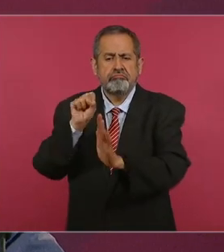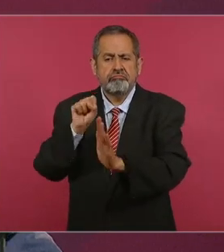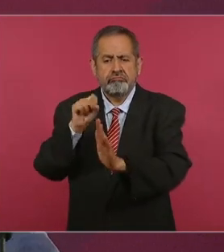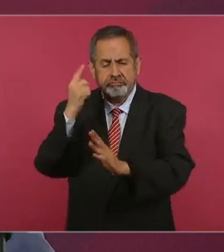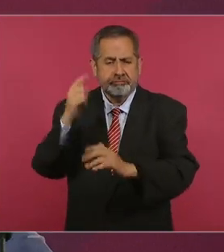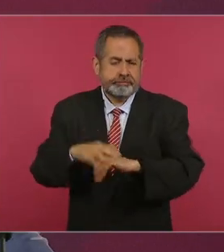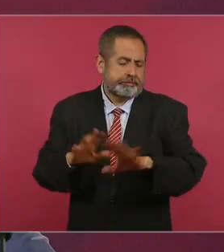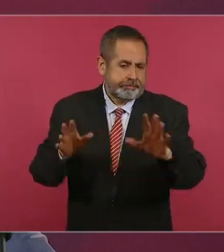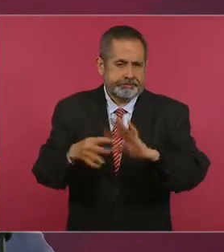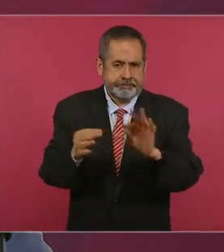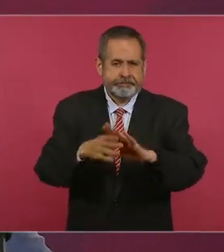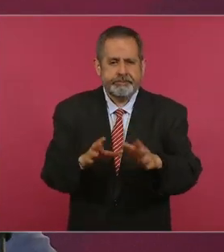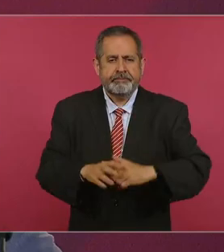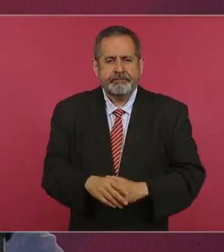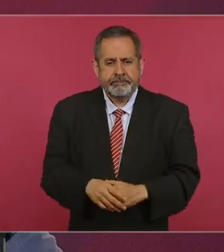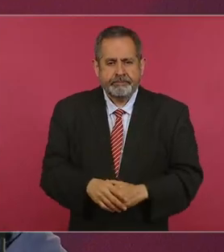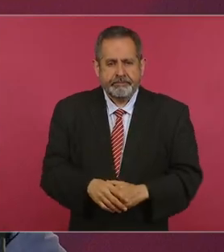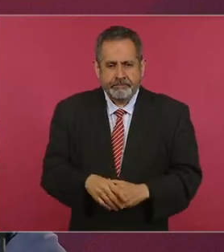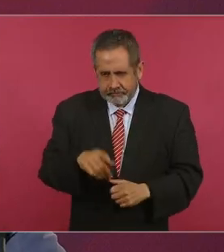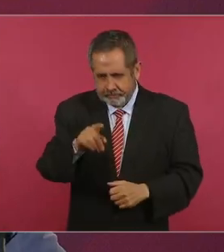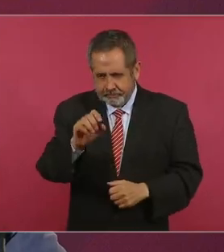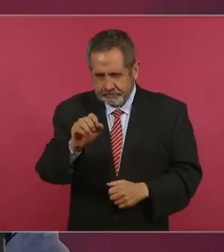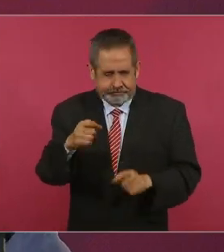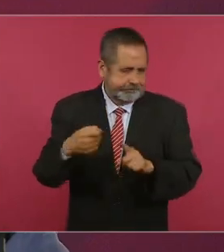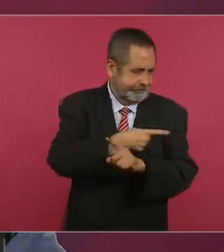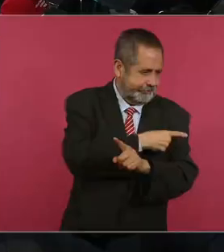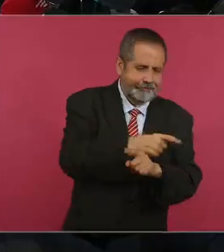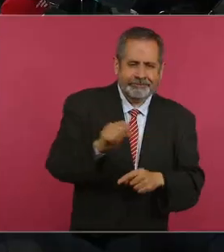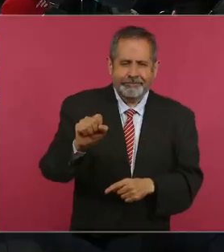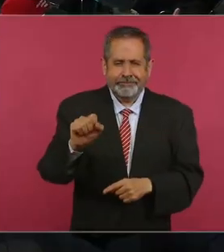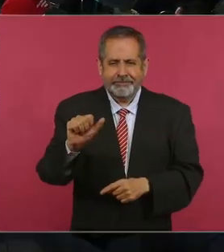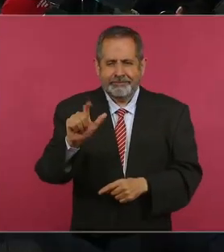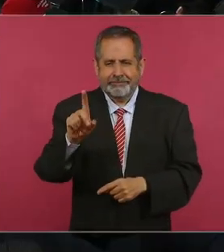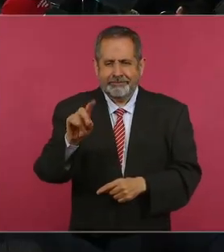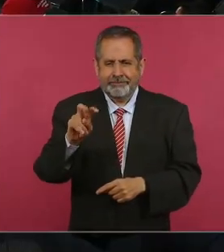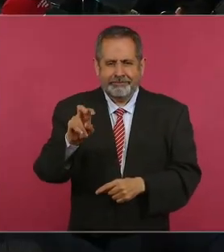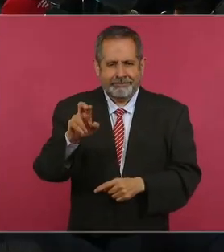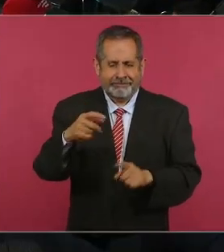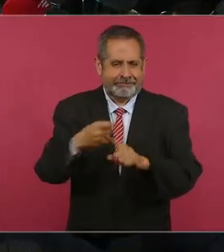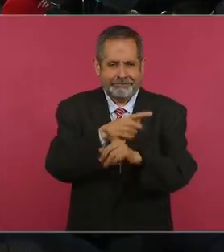Pero bueno, ya pasó. Esto es Saldívar, ¿no? Andábamos allá.